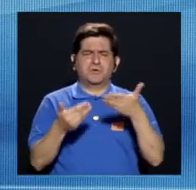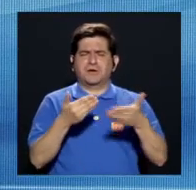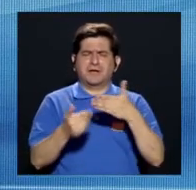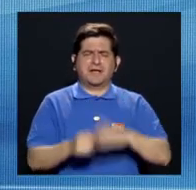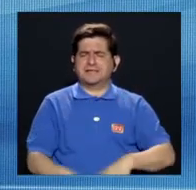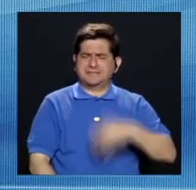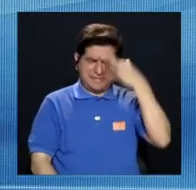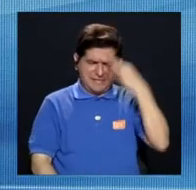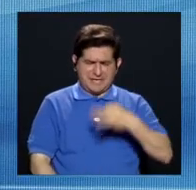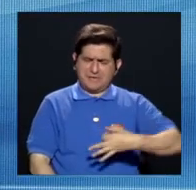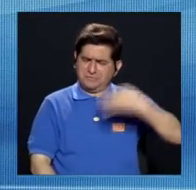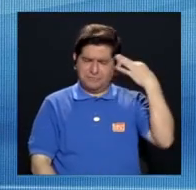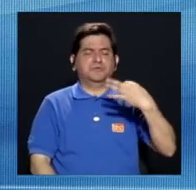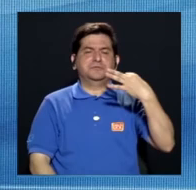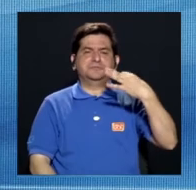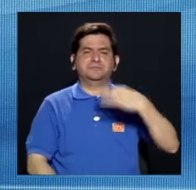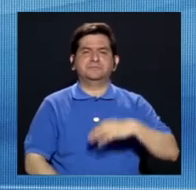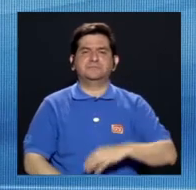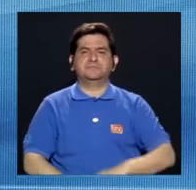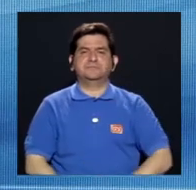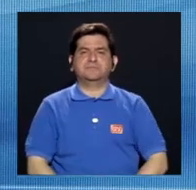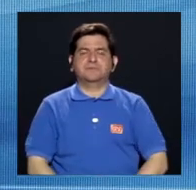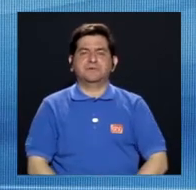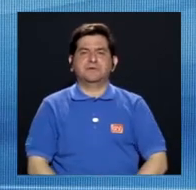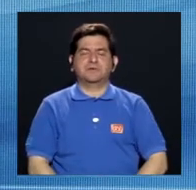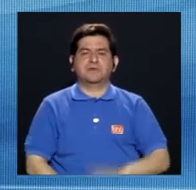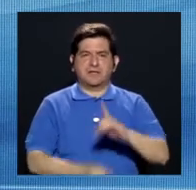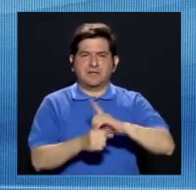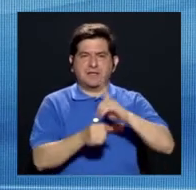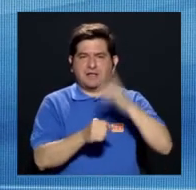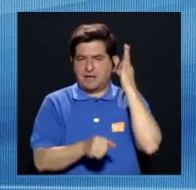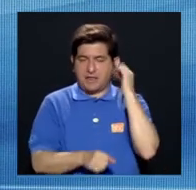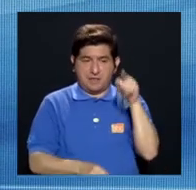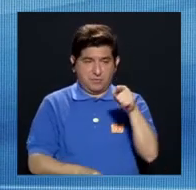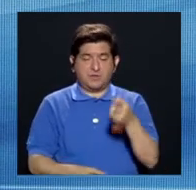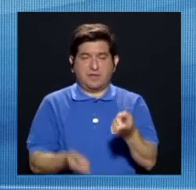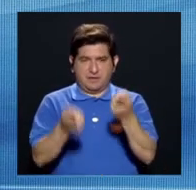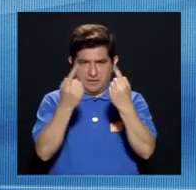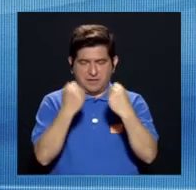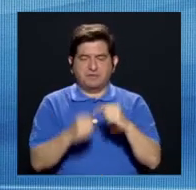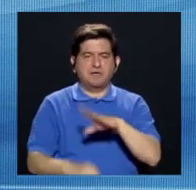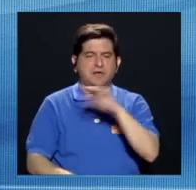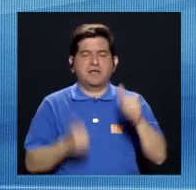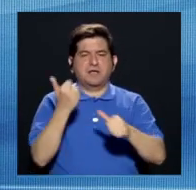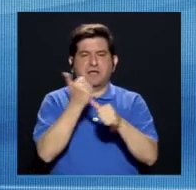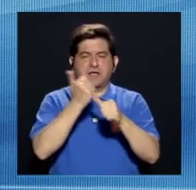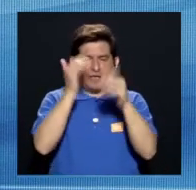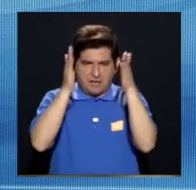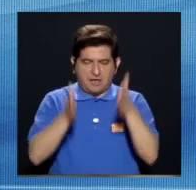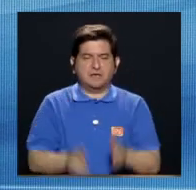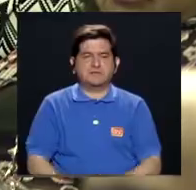absolutamente convencido, que la señora diputada aquí presente y sus asesores